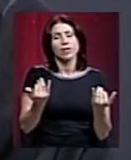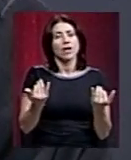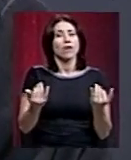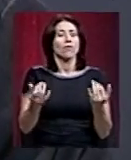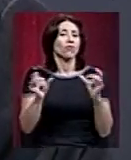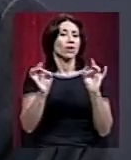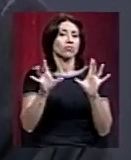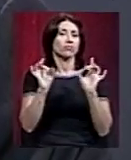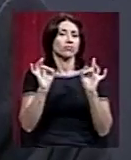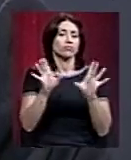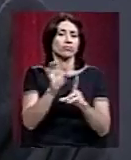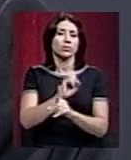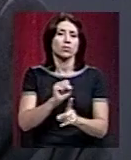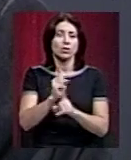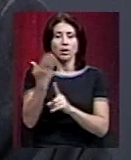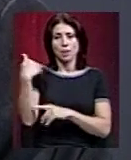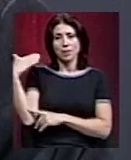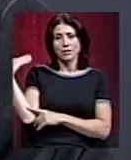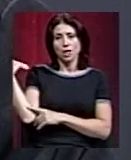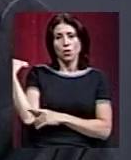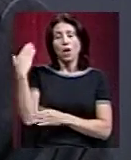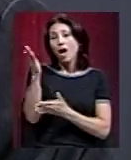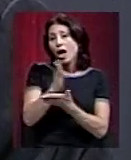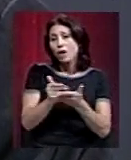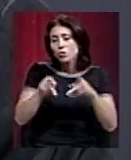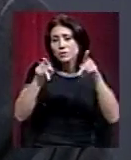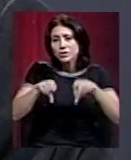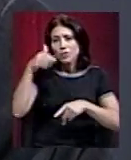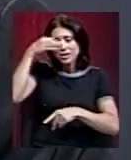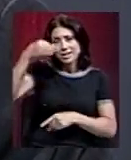deplorables en el pasado. Hay alguna gente que cree